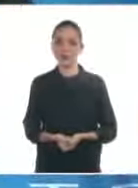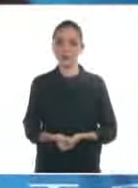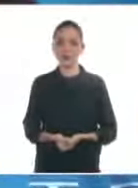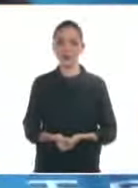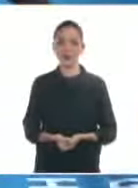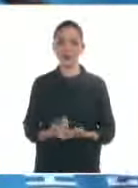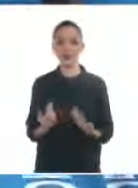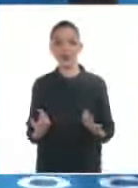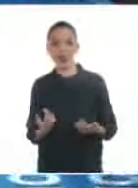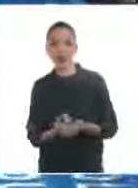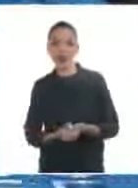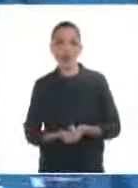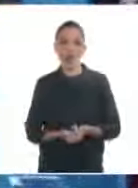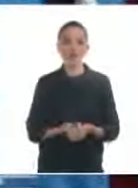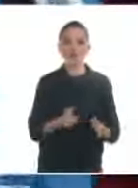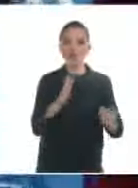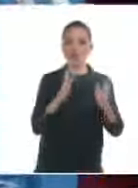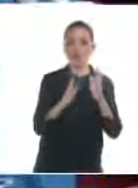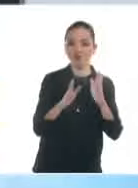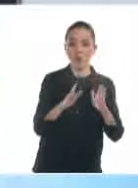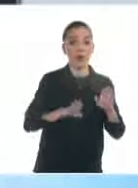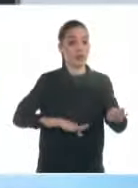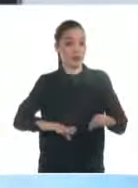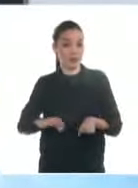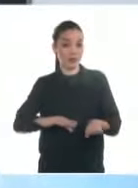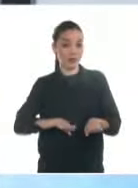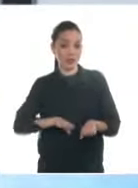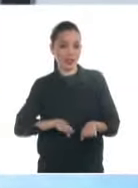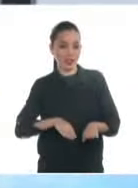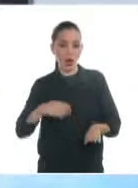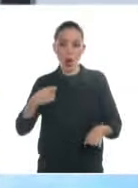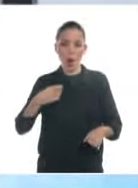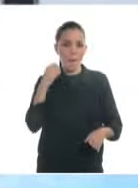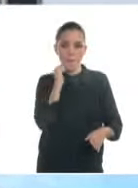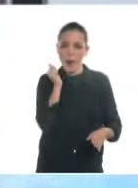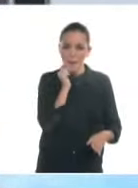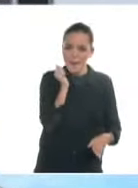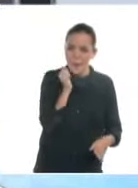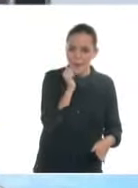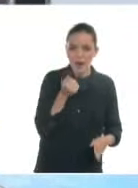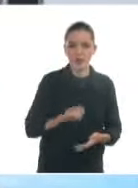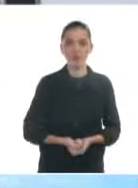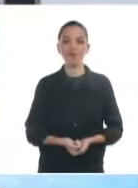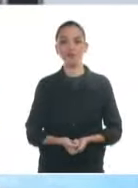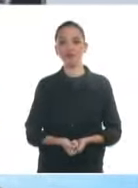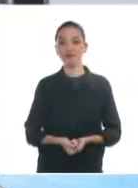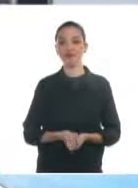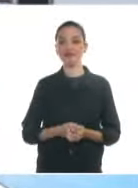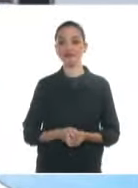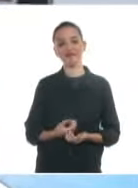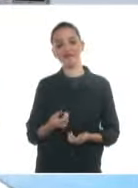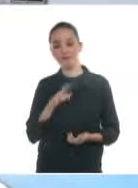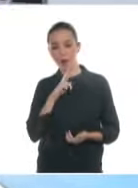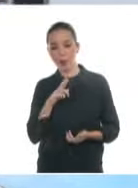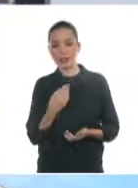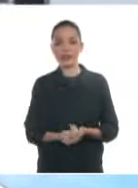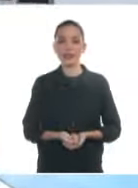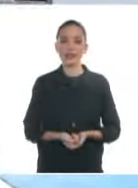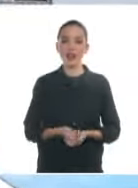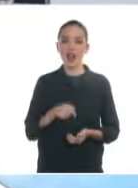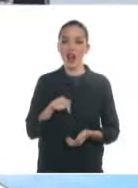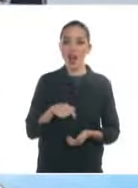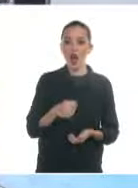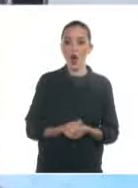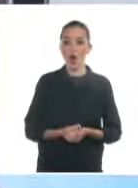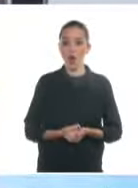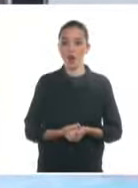hincapié, sobre todo en la preparación? Bueno, ahora estamos haciendo hincapié en la fuerza y la